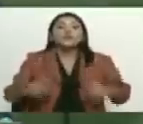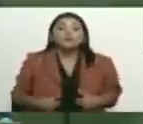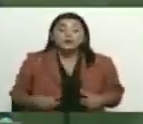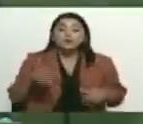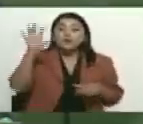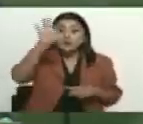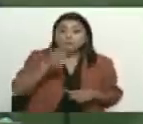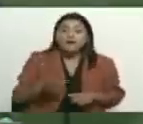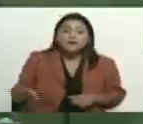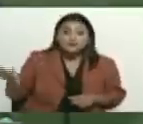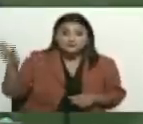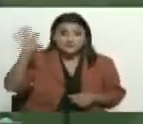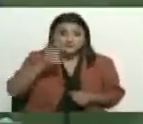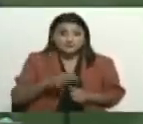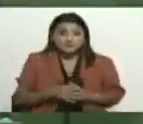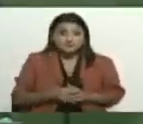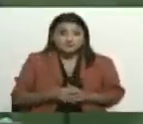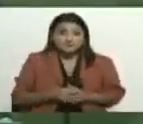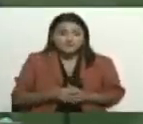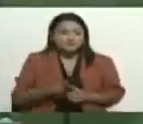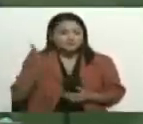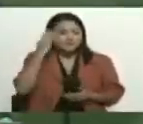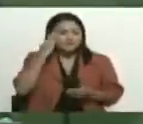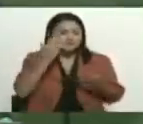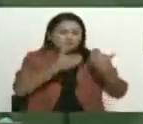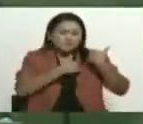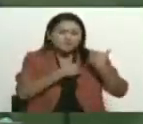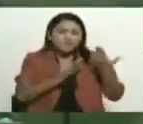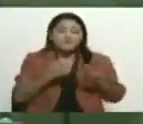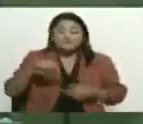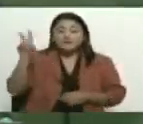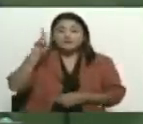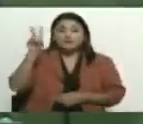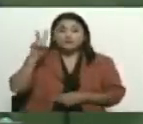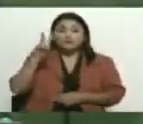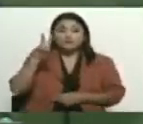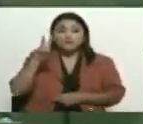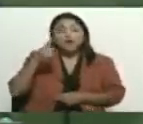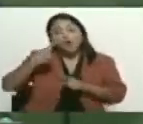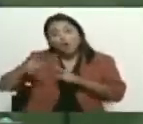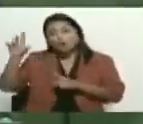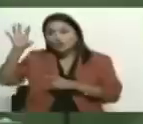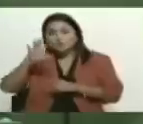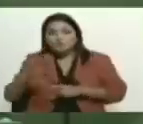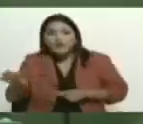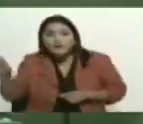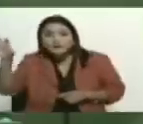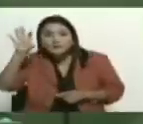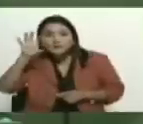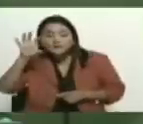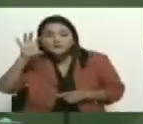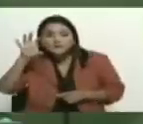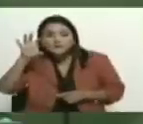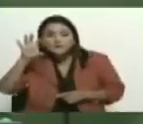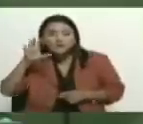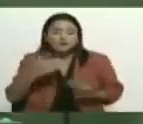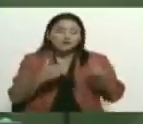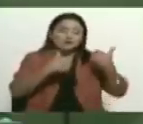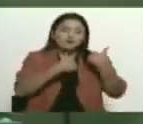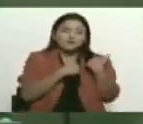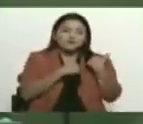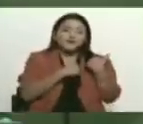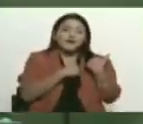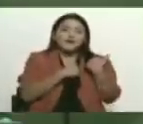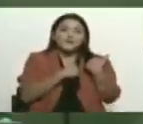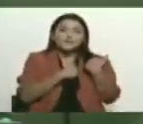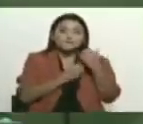pueblos. Consciente de esta tarea histórica, Venezuela, junto a un grupo de países de diversas regiones del mundo, se dieron a la tarea de construir